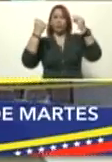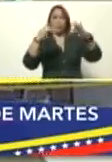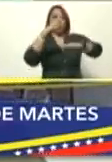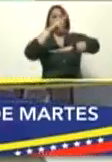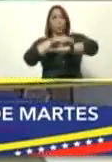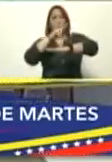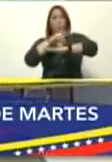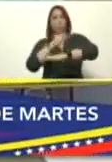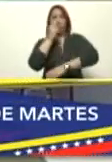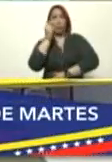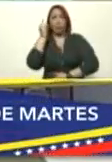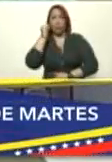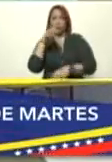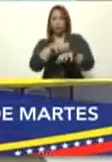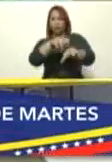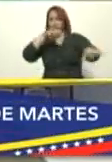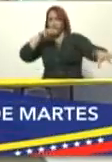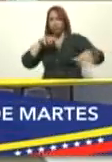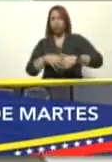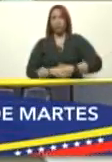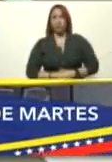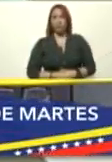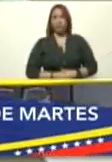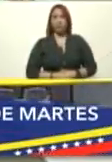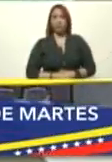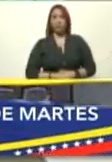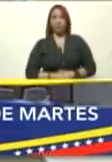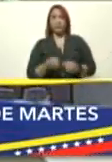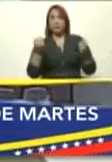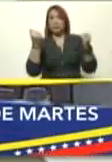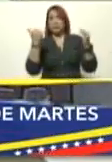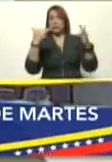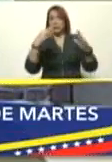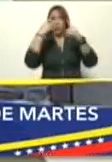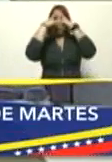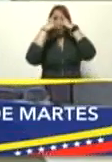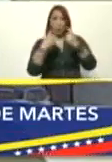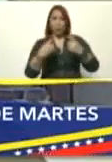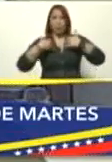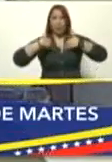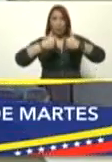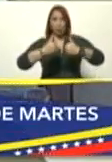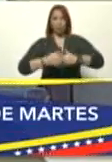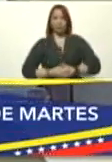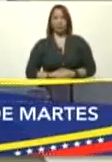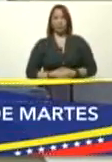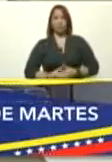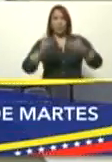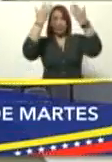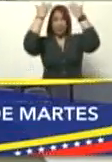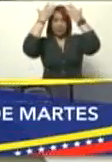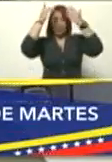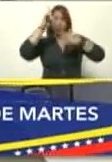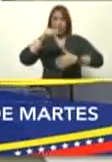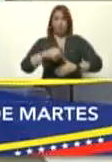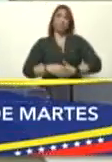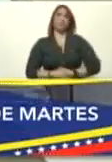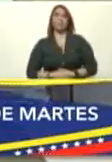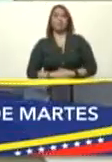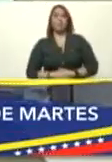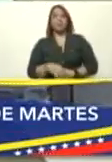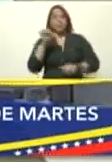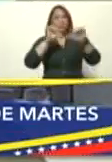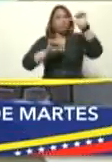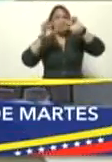médicas, miles, miles de miles, y miles de profesionales de la salud, enfermeros, enfermeras, bioanalistas,